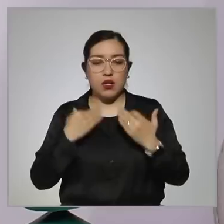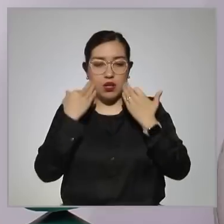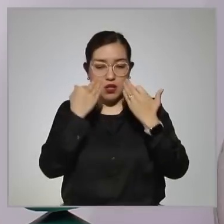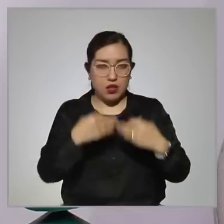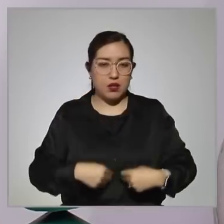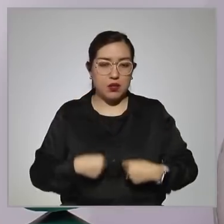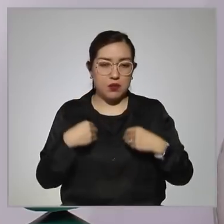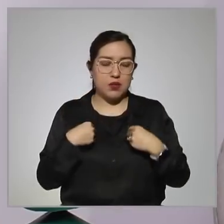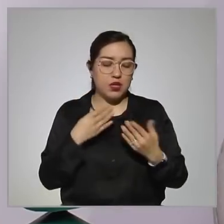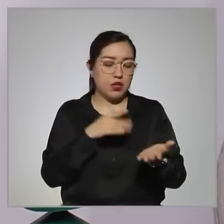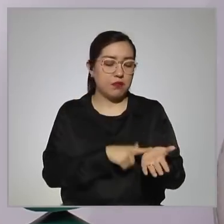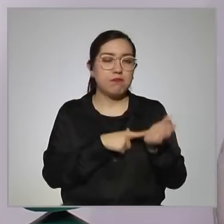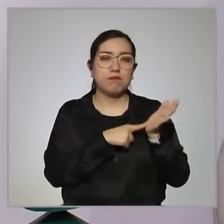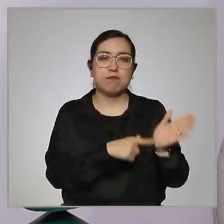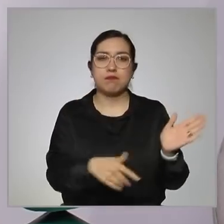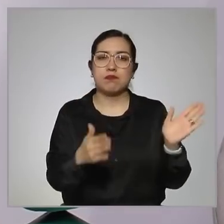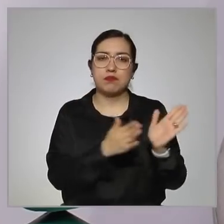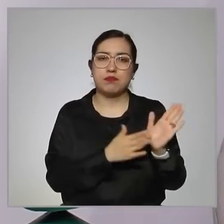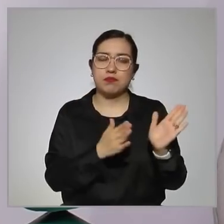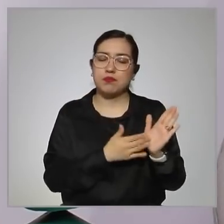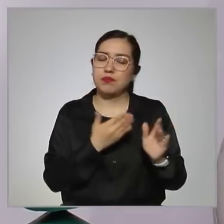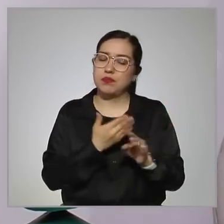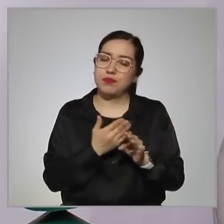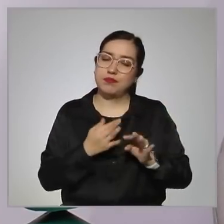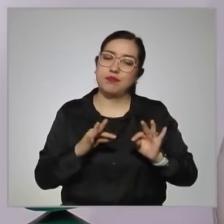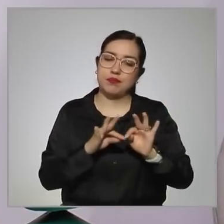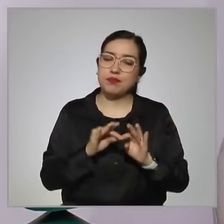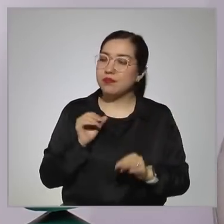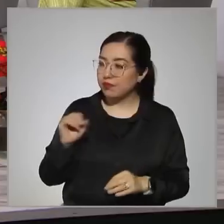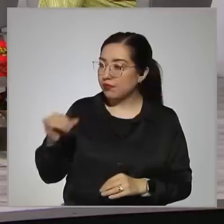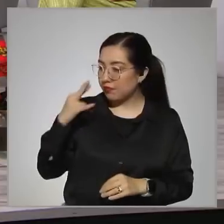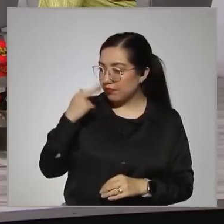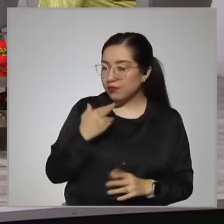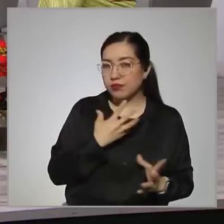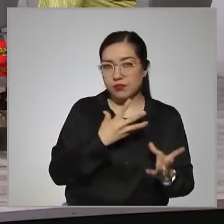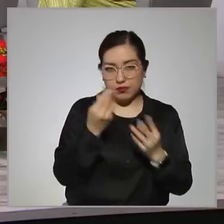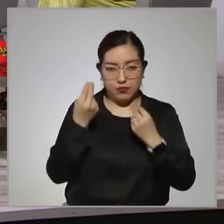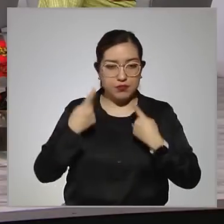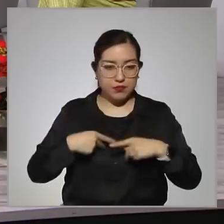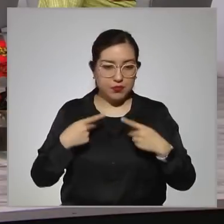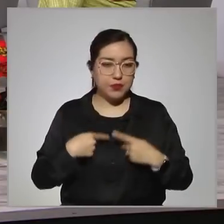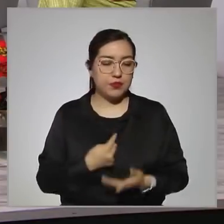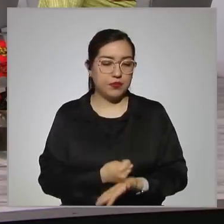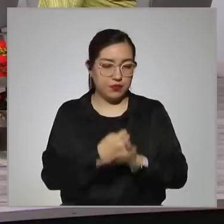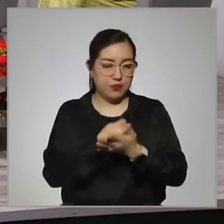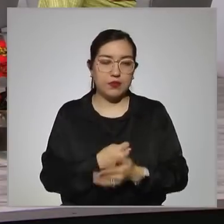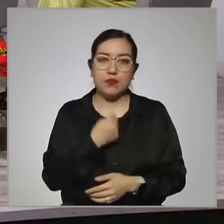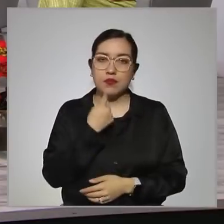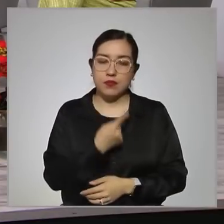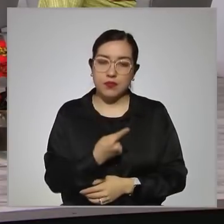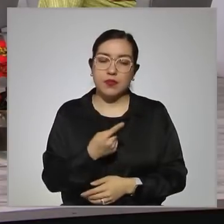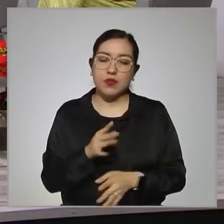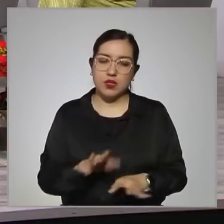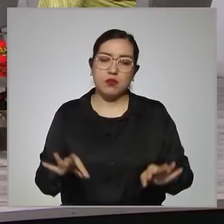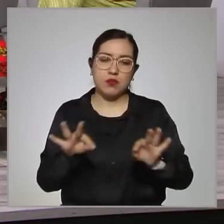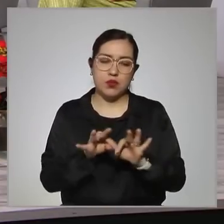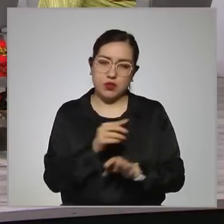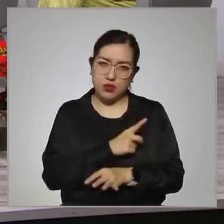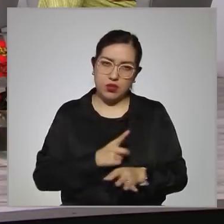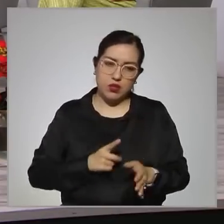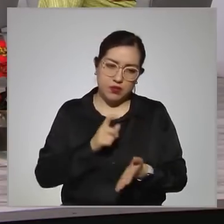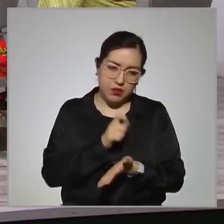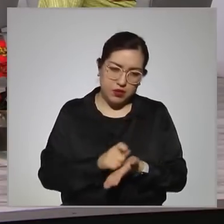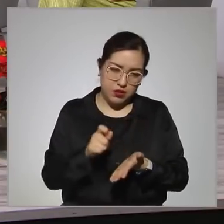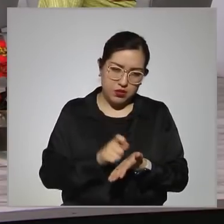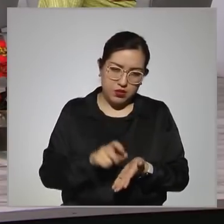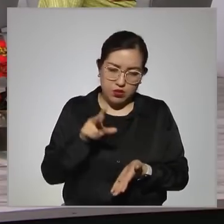que es importantísimo. Y que de hecho muchos terapeutas hablan de la importancia de escribir, no